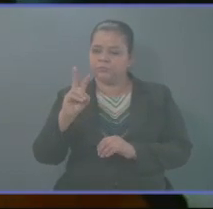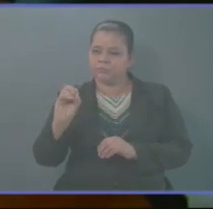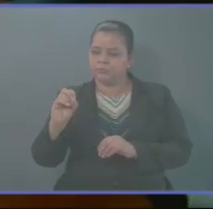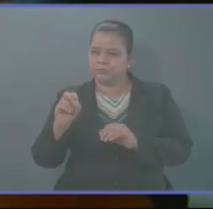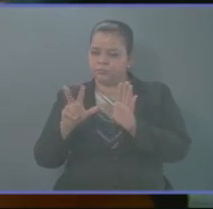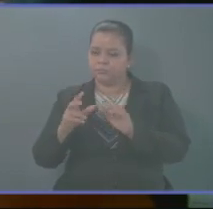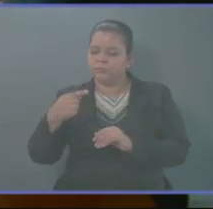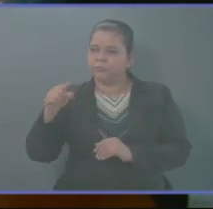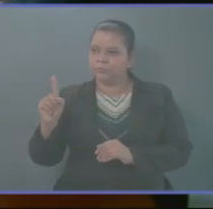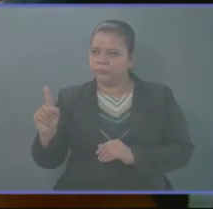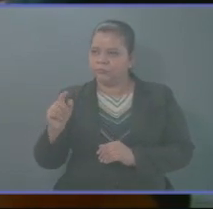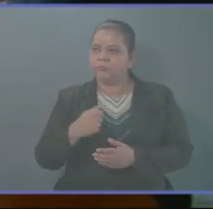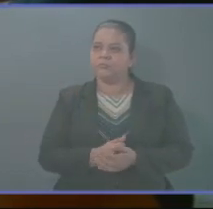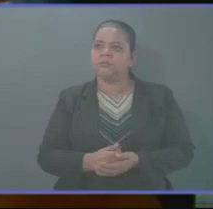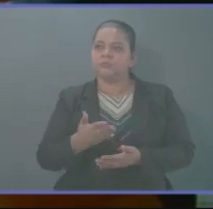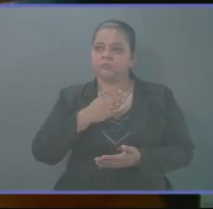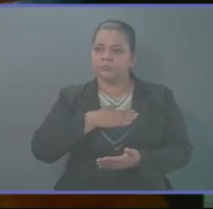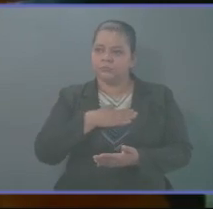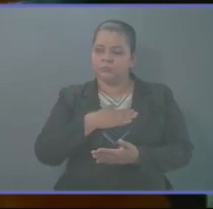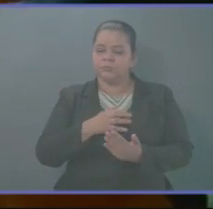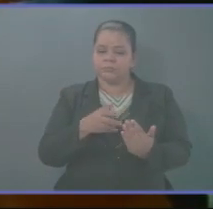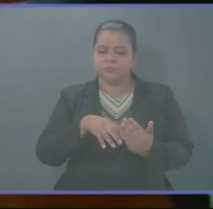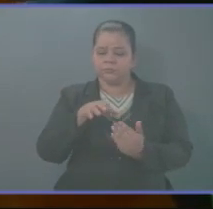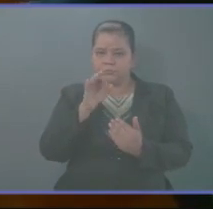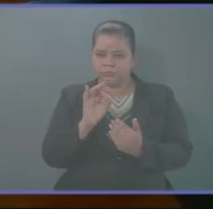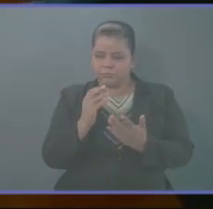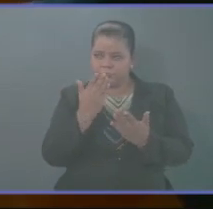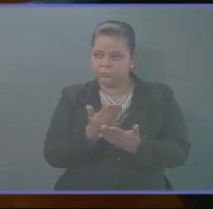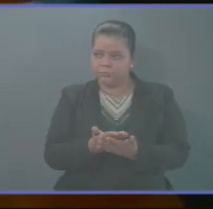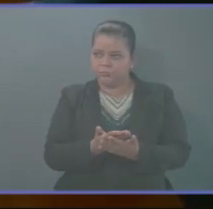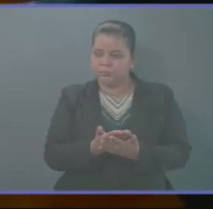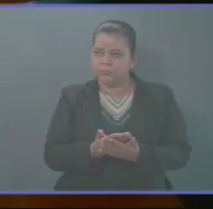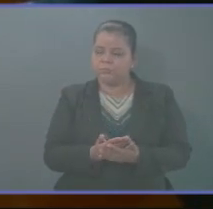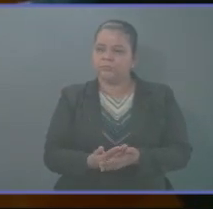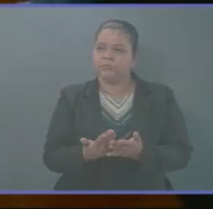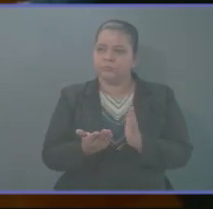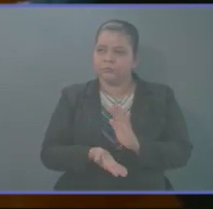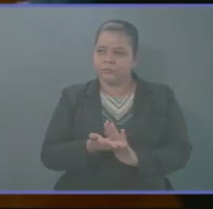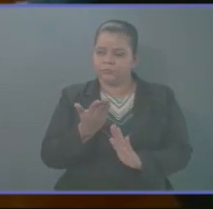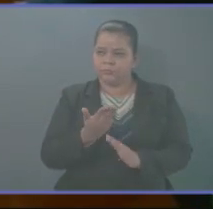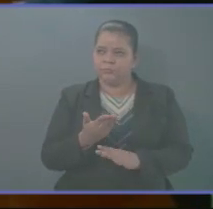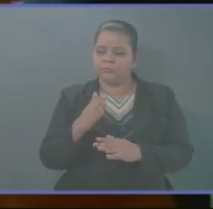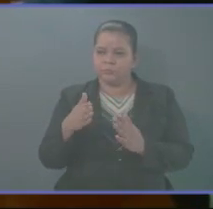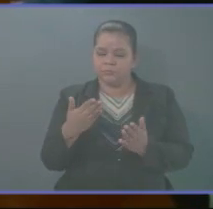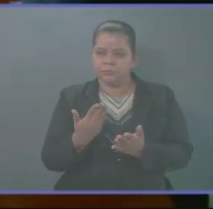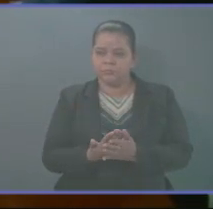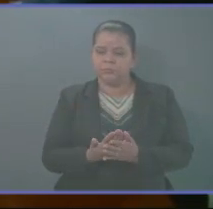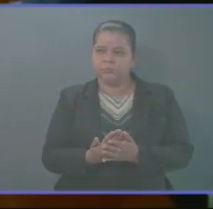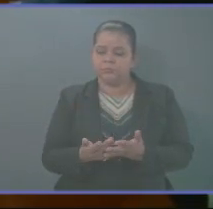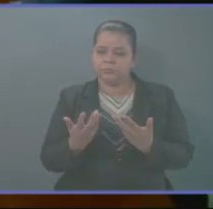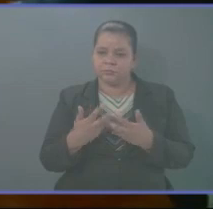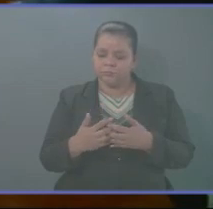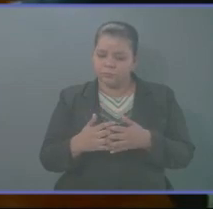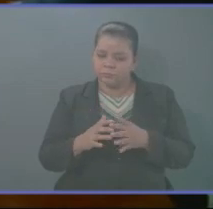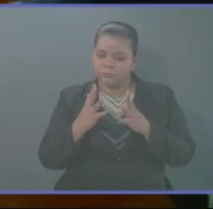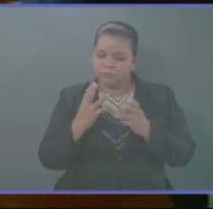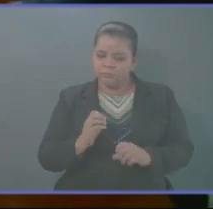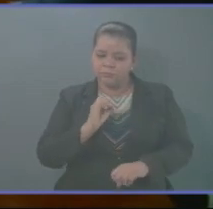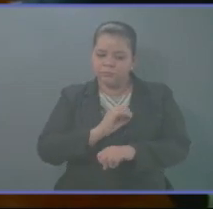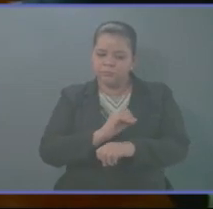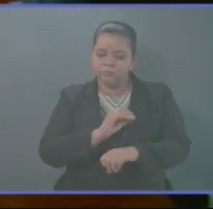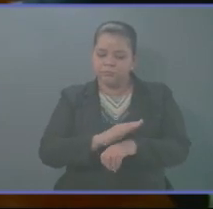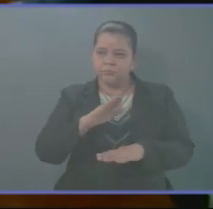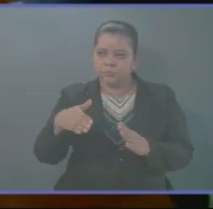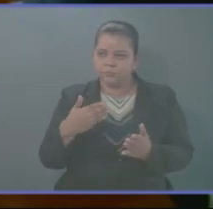1890-3-2020-1, que contiene solicitud del diputado Jorge Chavik Handal Vega Silva. En el sentido se recomienda al ministro de Trabajo y Previsión Social